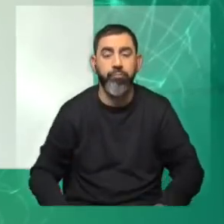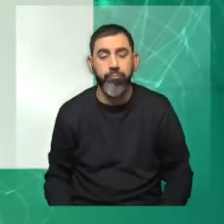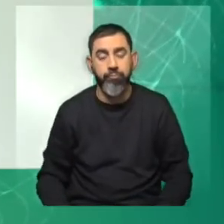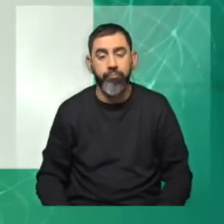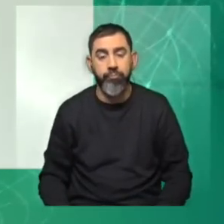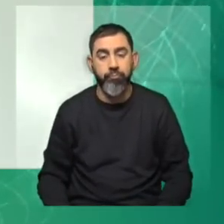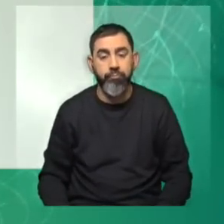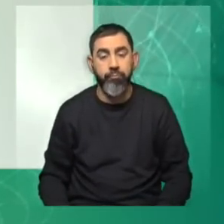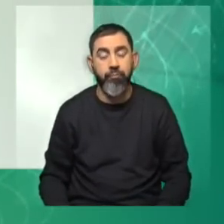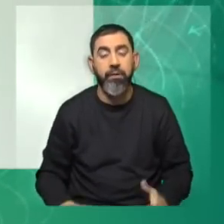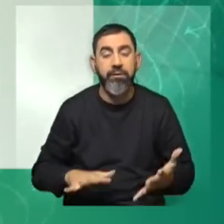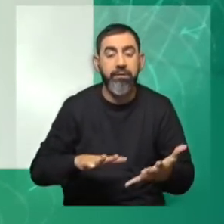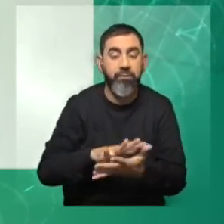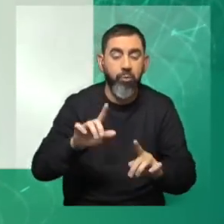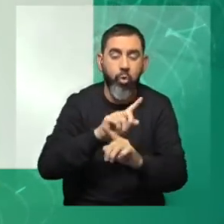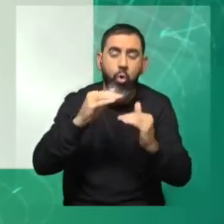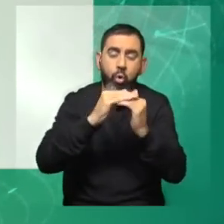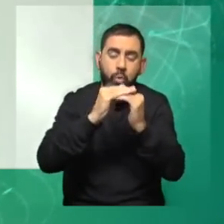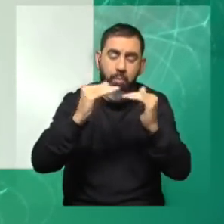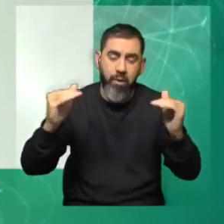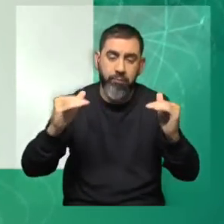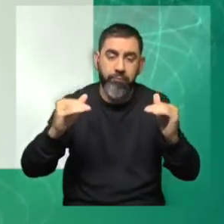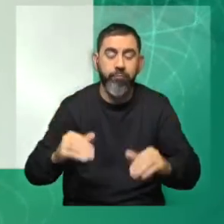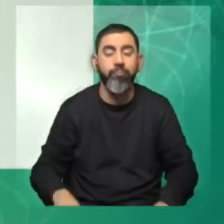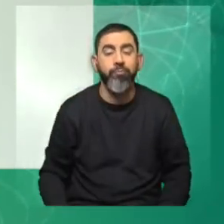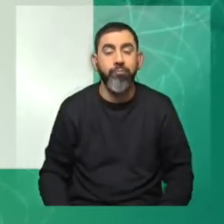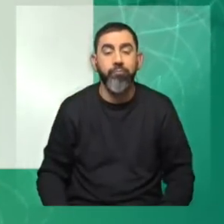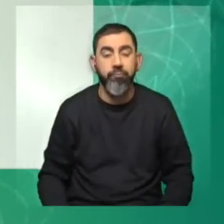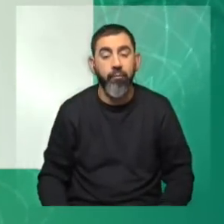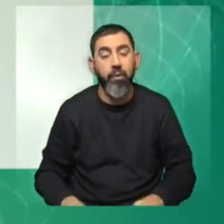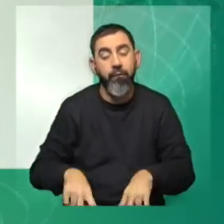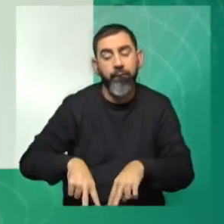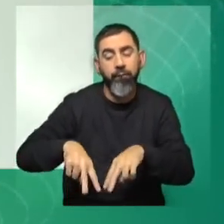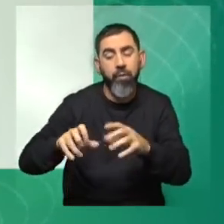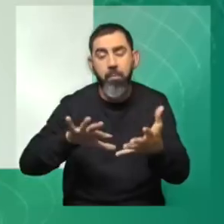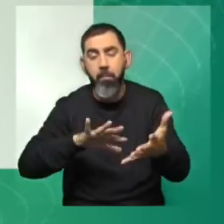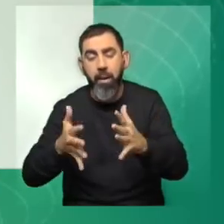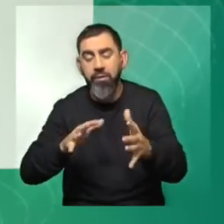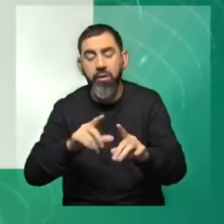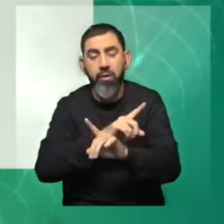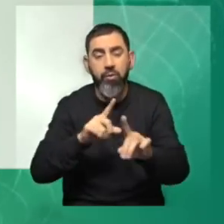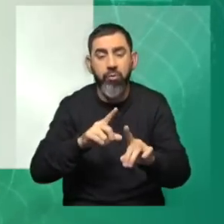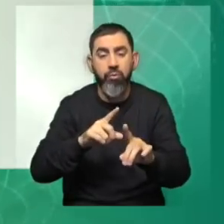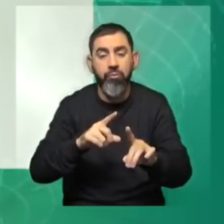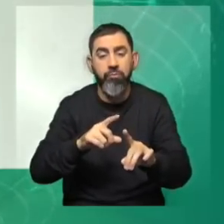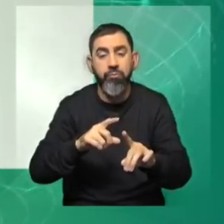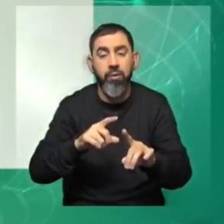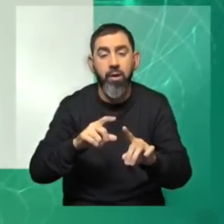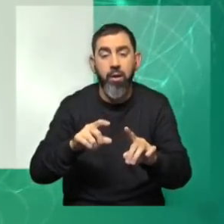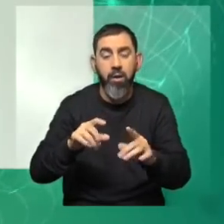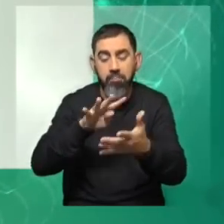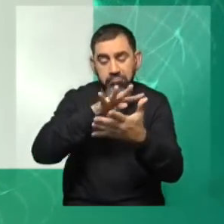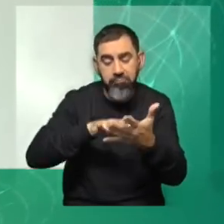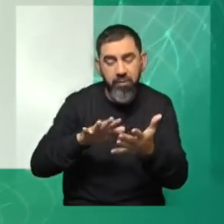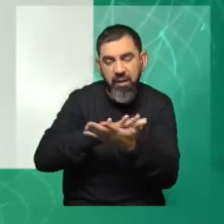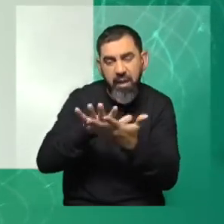la situación no es normal y buscando casos de estudios similares tampoco es que se encuentra en la literatura Algo similar tal